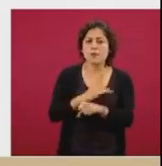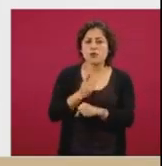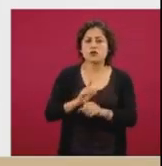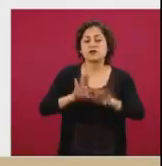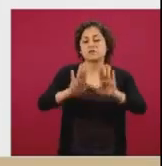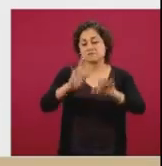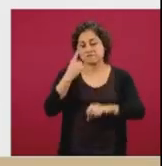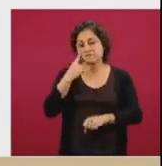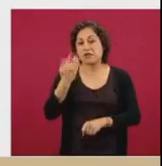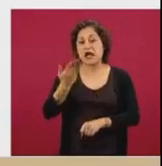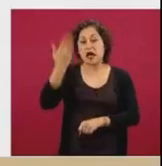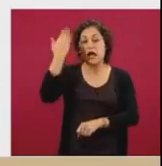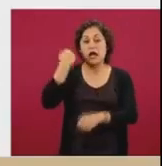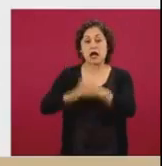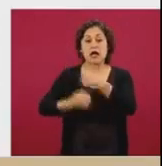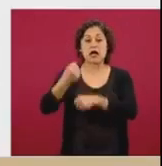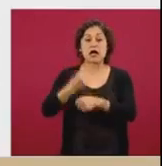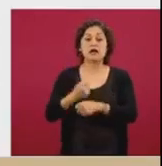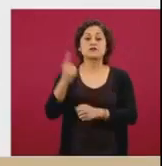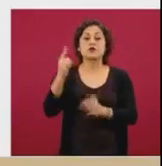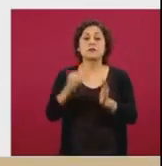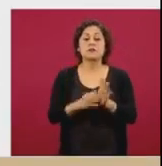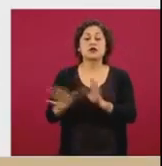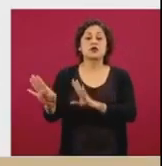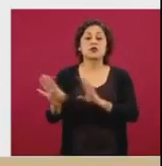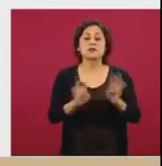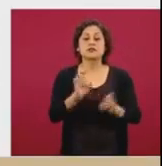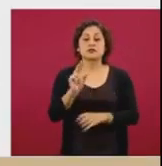de 1982 utilizábamos solamente un fármaco.